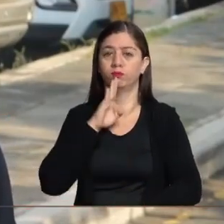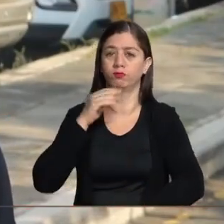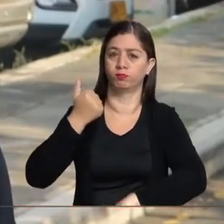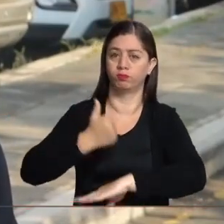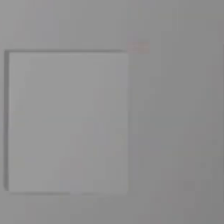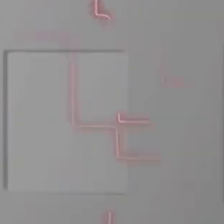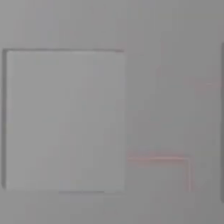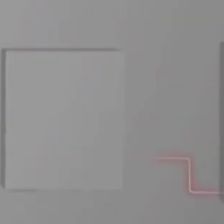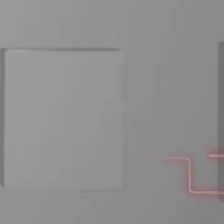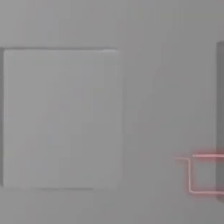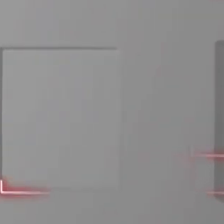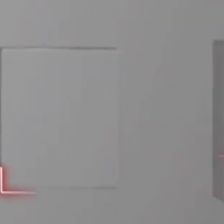este lamentable hecho